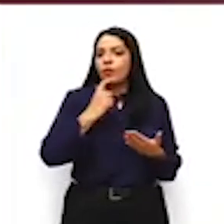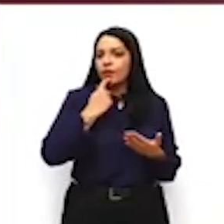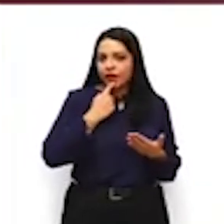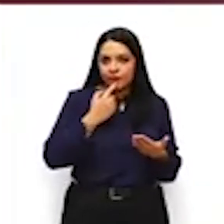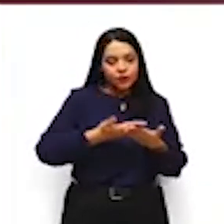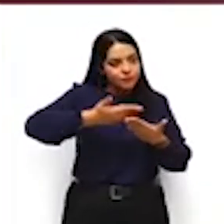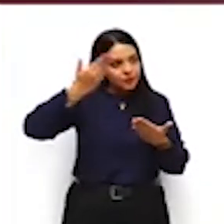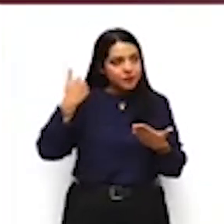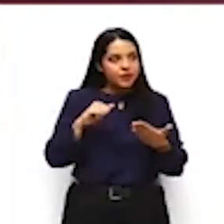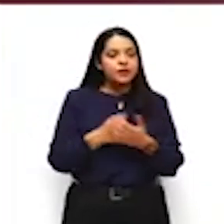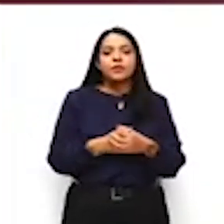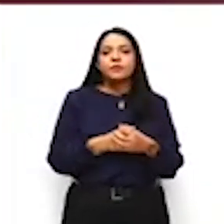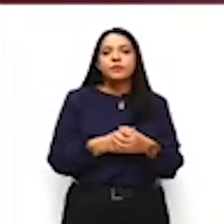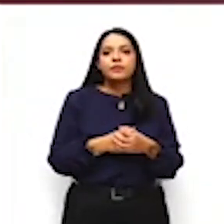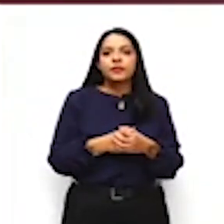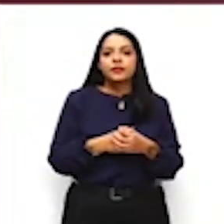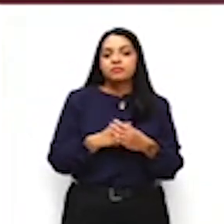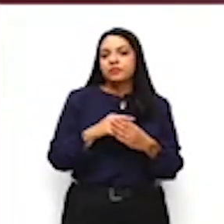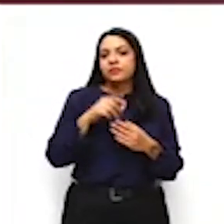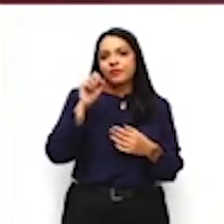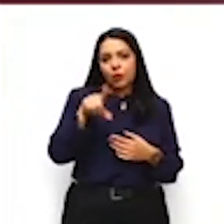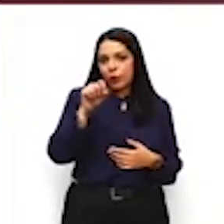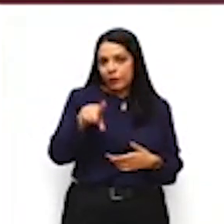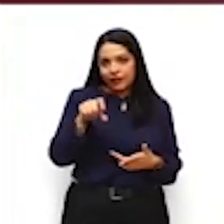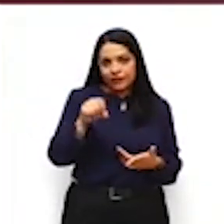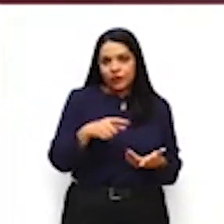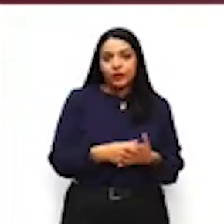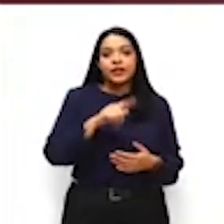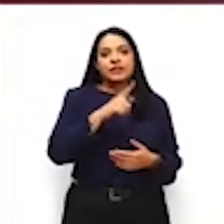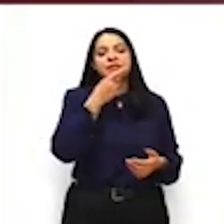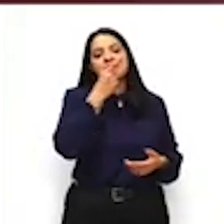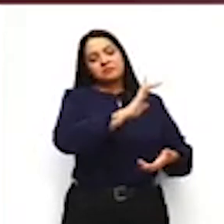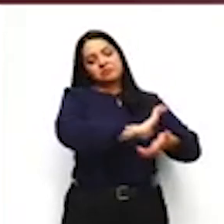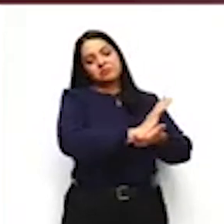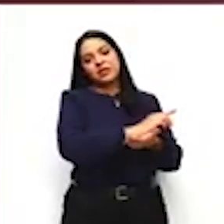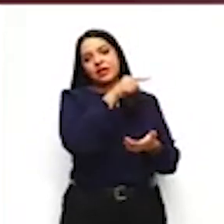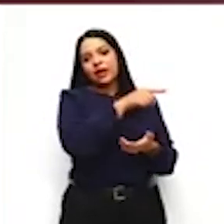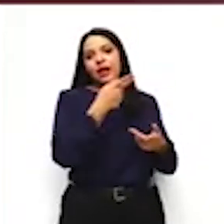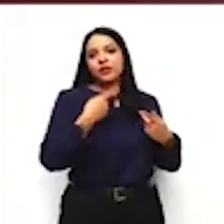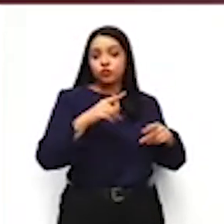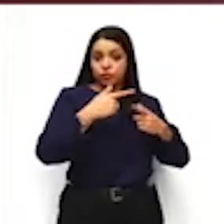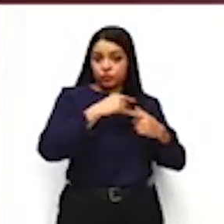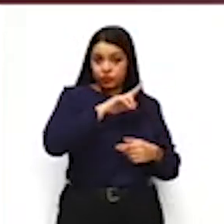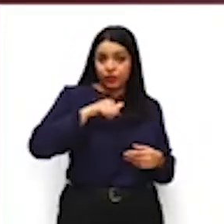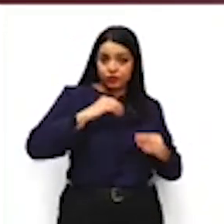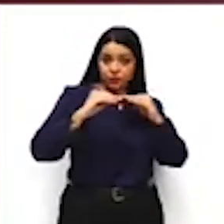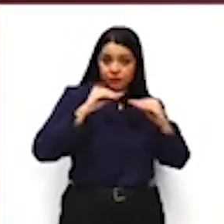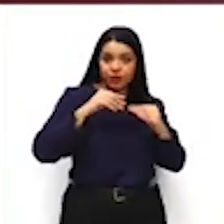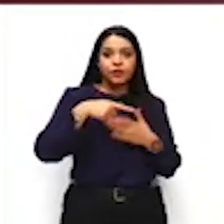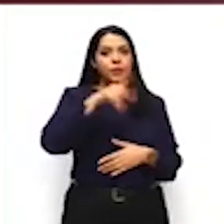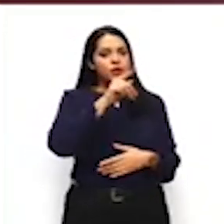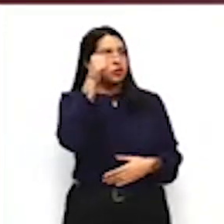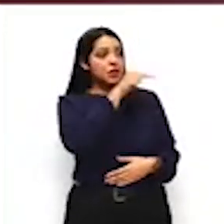Obrador, toda una campaña que pretende debilitar a nuestro movimiento. Pero lo que ellos no